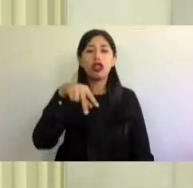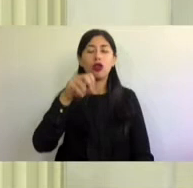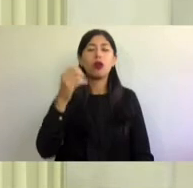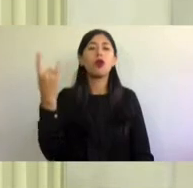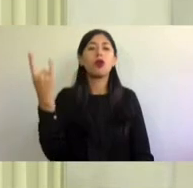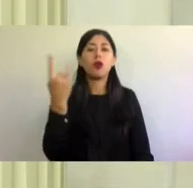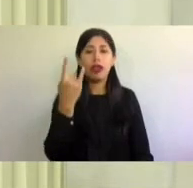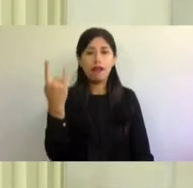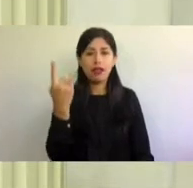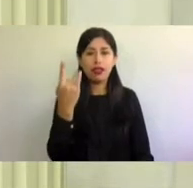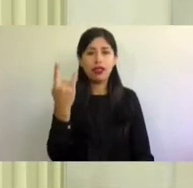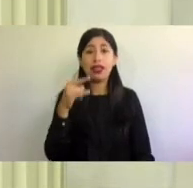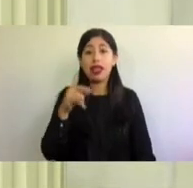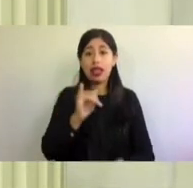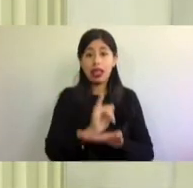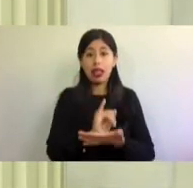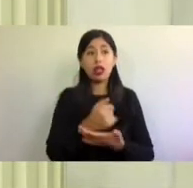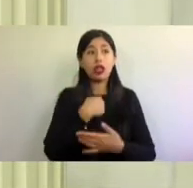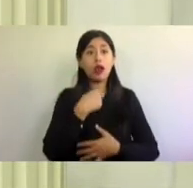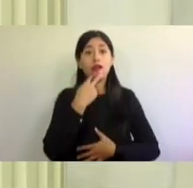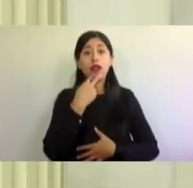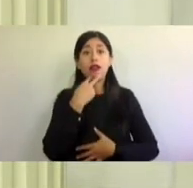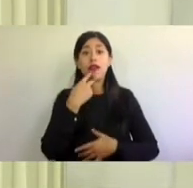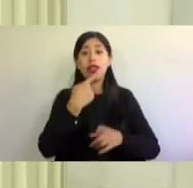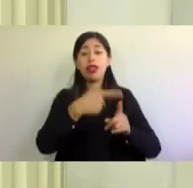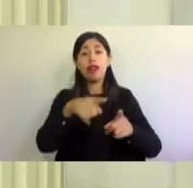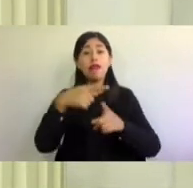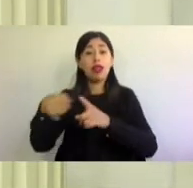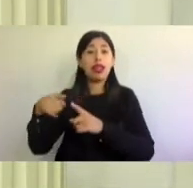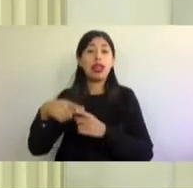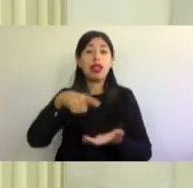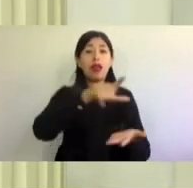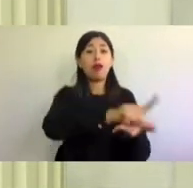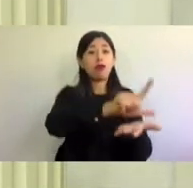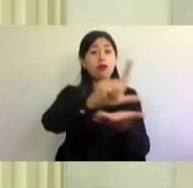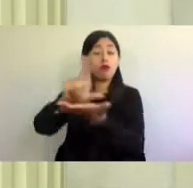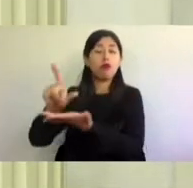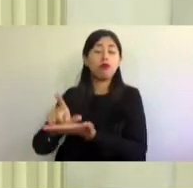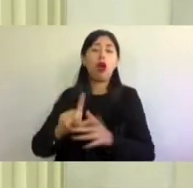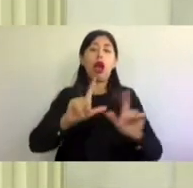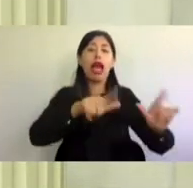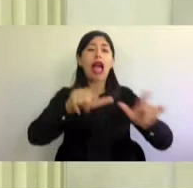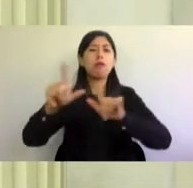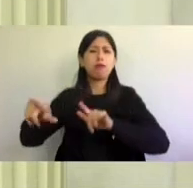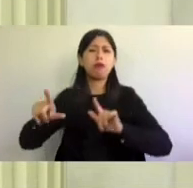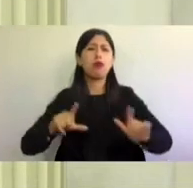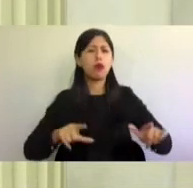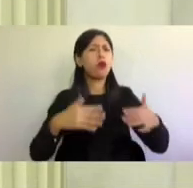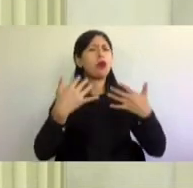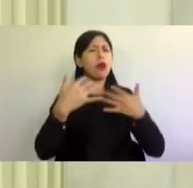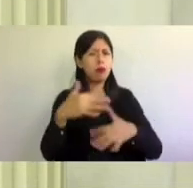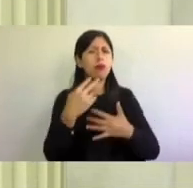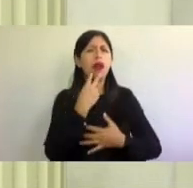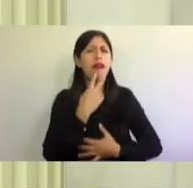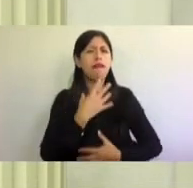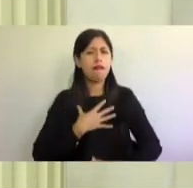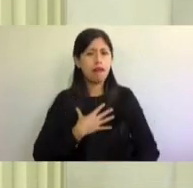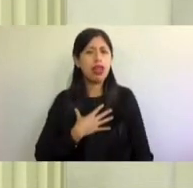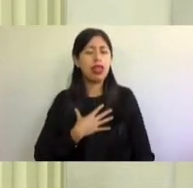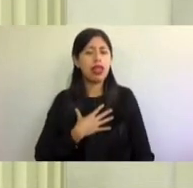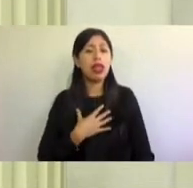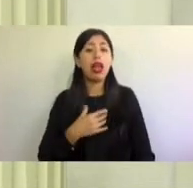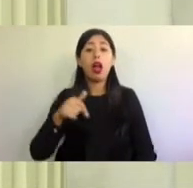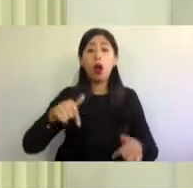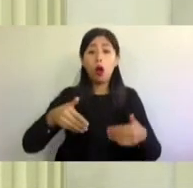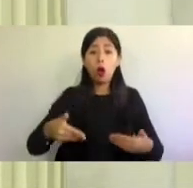que viví en sus diferentes campus momentos muy importantes de mi vida y que hoy en el cargo de